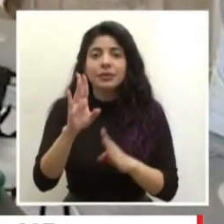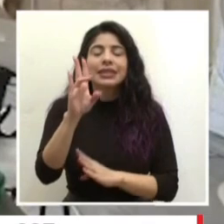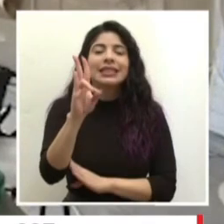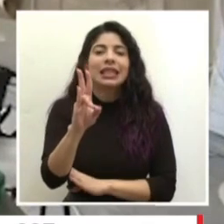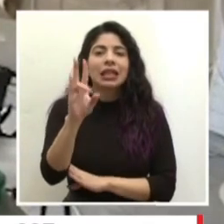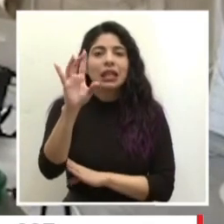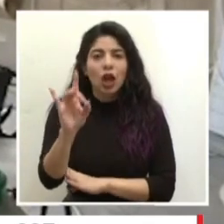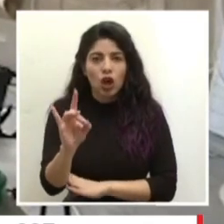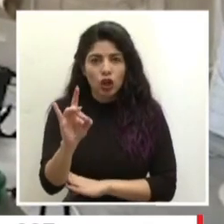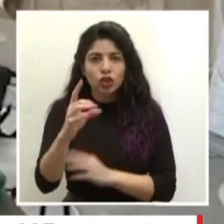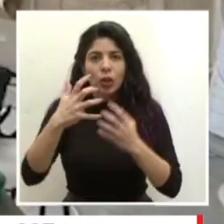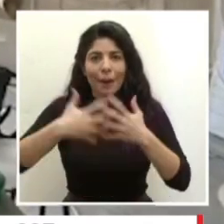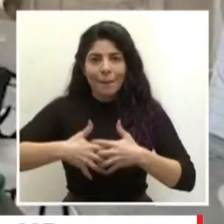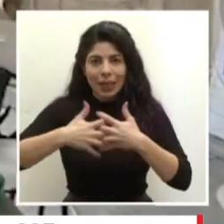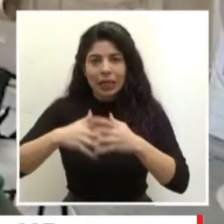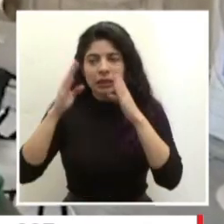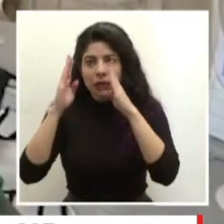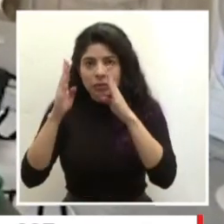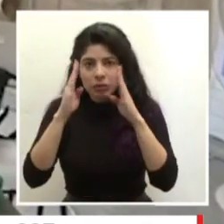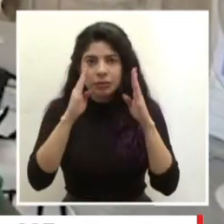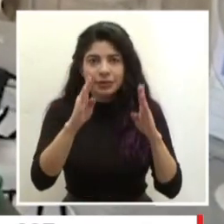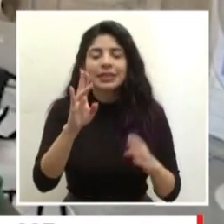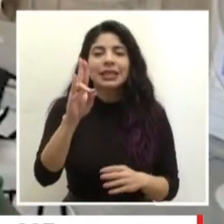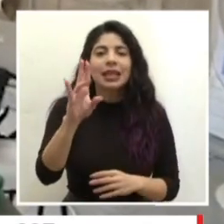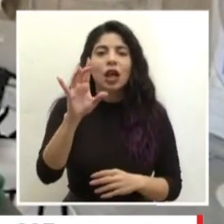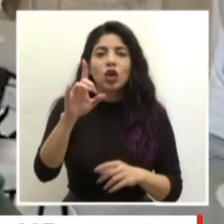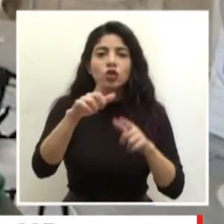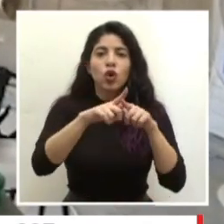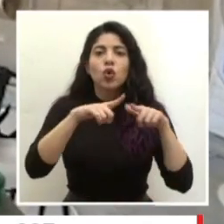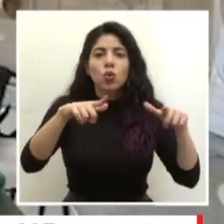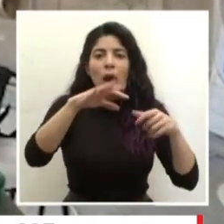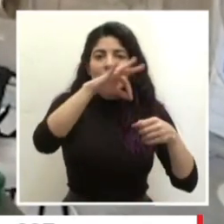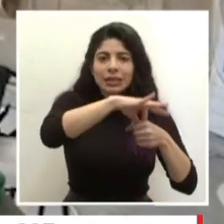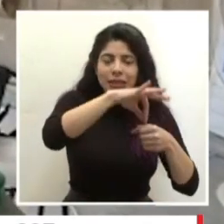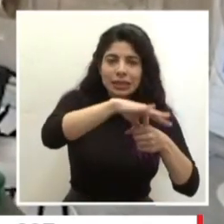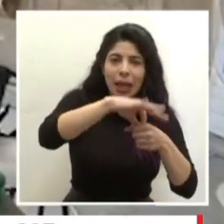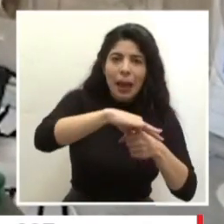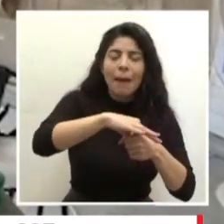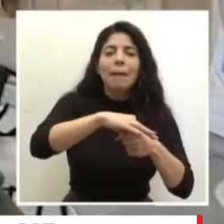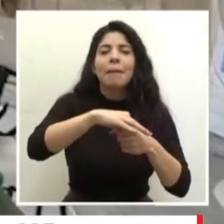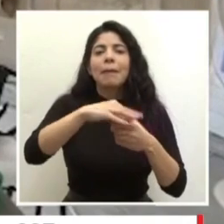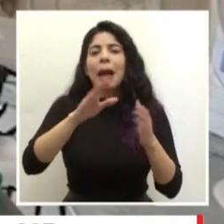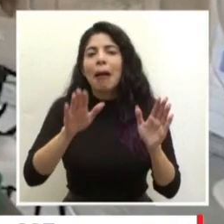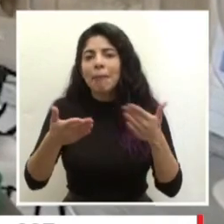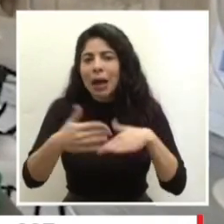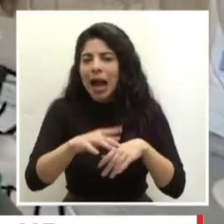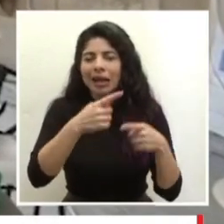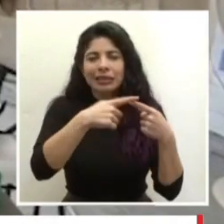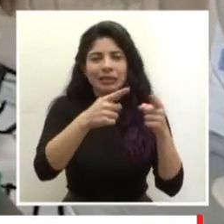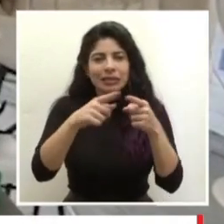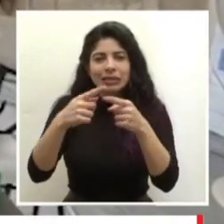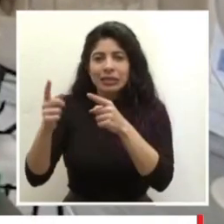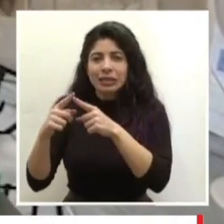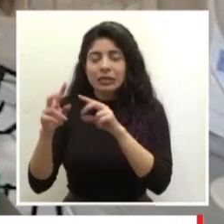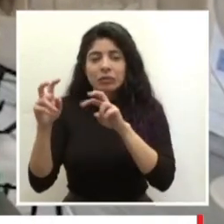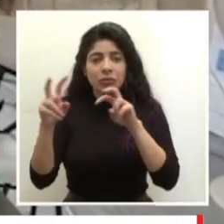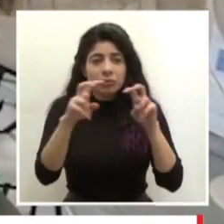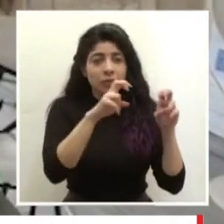78 empresas, 78 lugares de siembra, de empaque, etcétera, con un